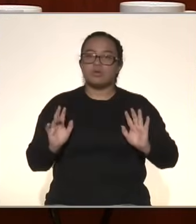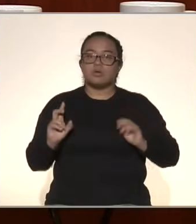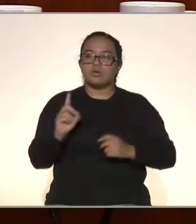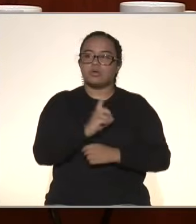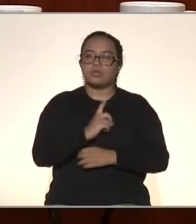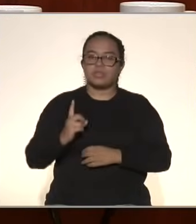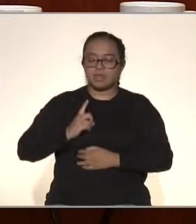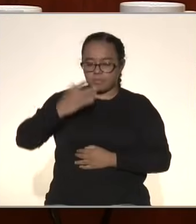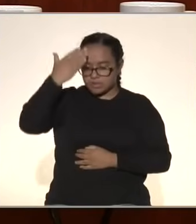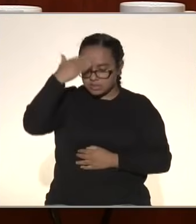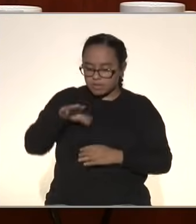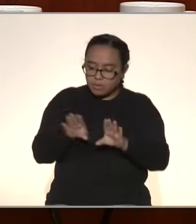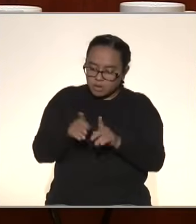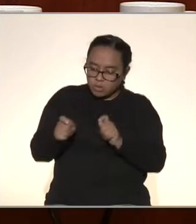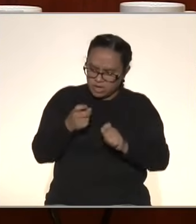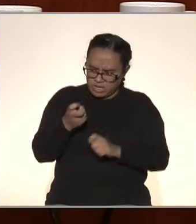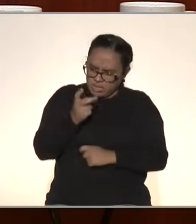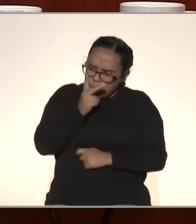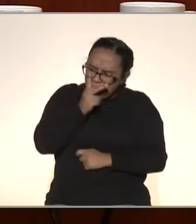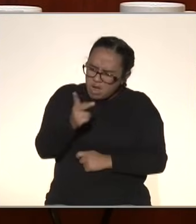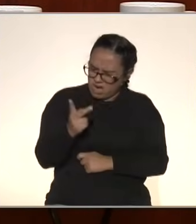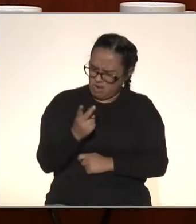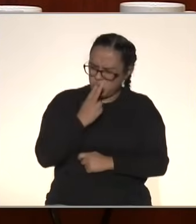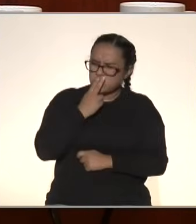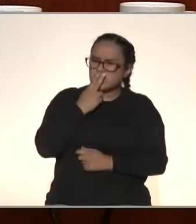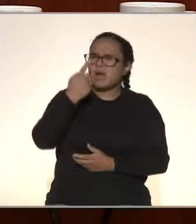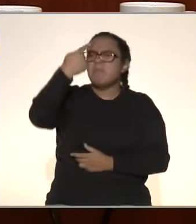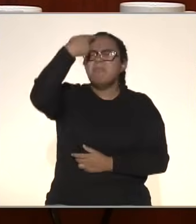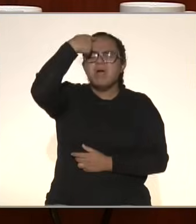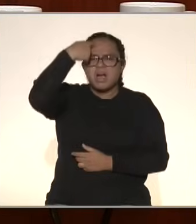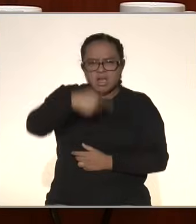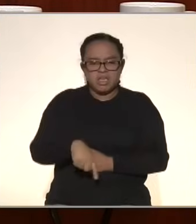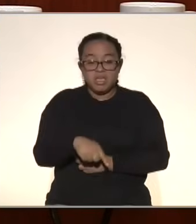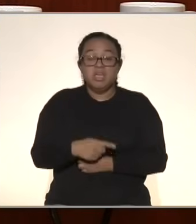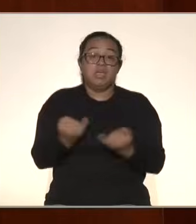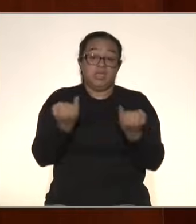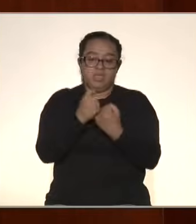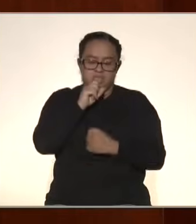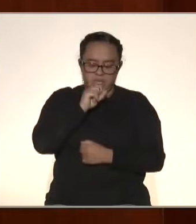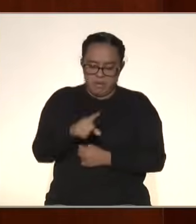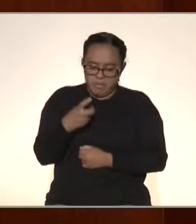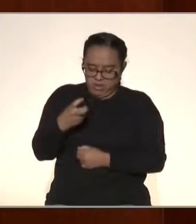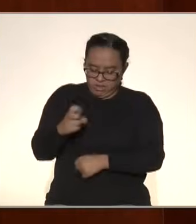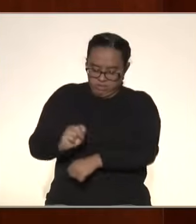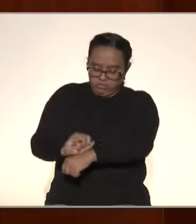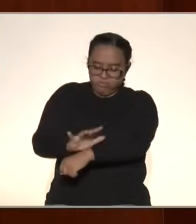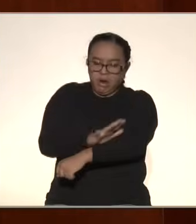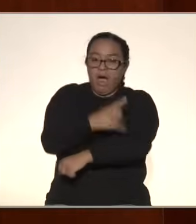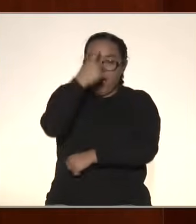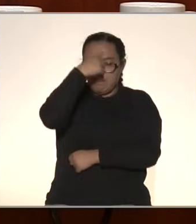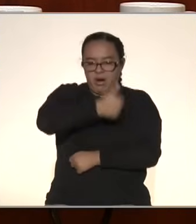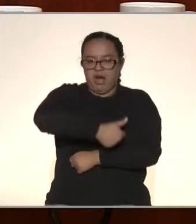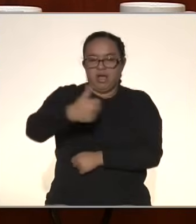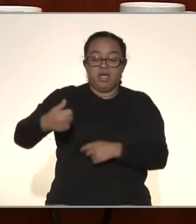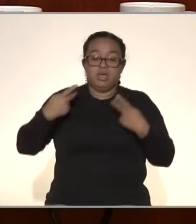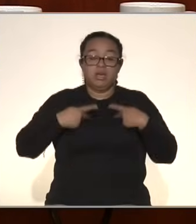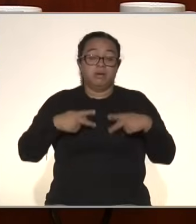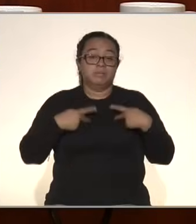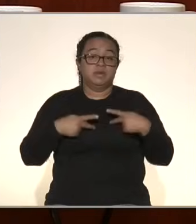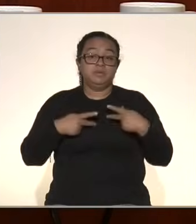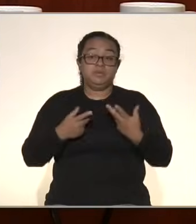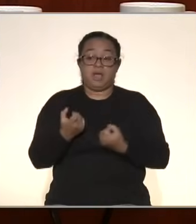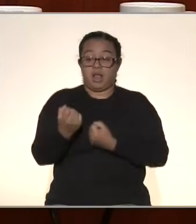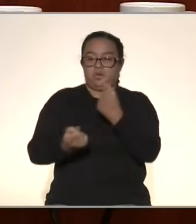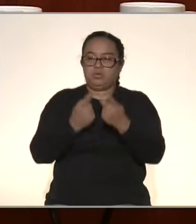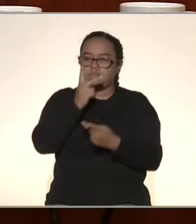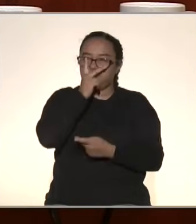estamos utilizando, por qué las estamos utilizando y cómo ese puede ser incluso un referente emocional para nosotros, ¿no? Hay ciertas